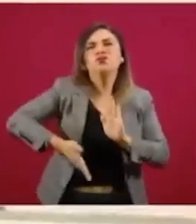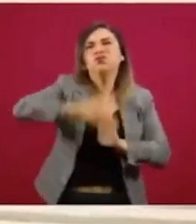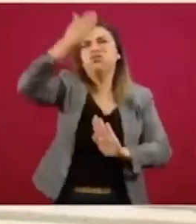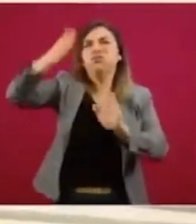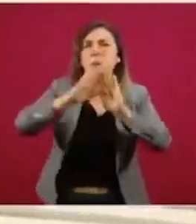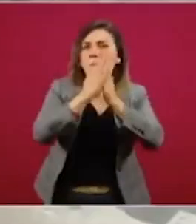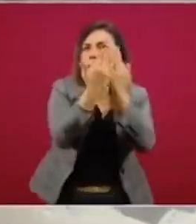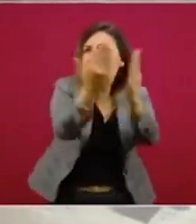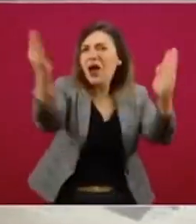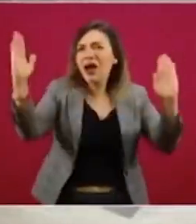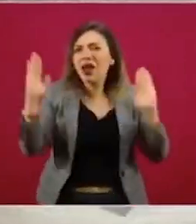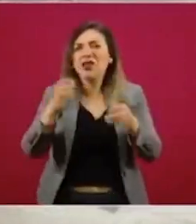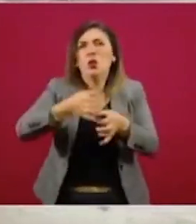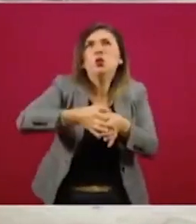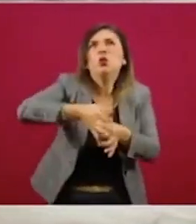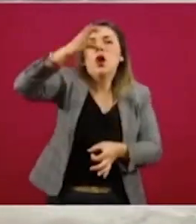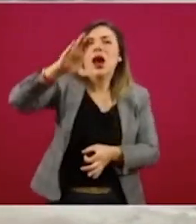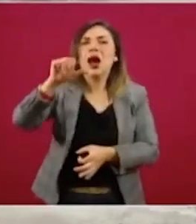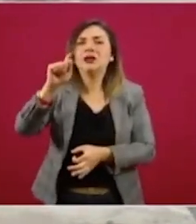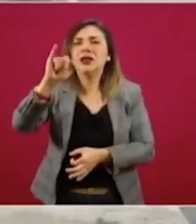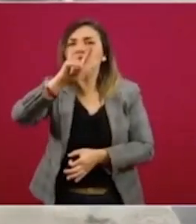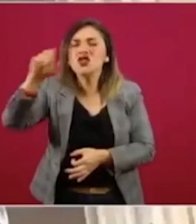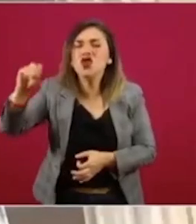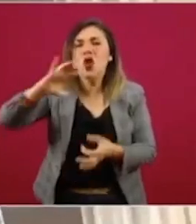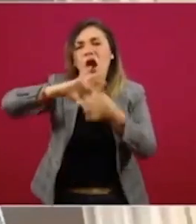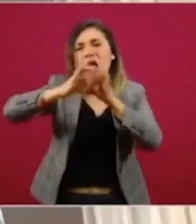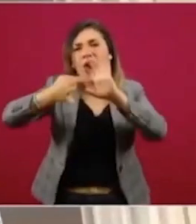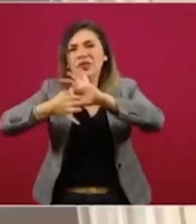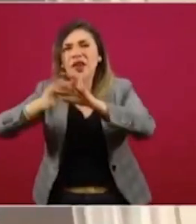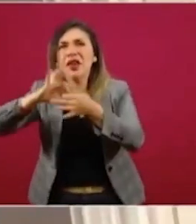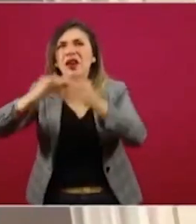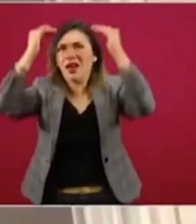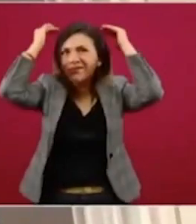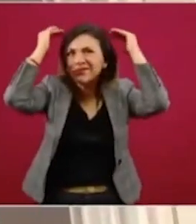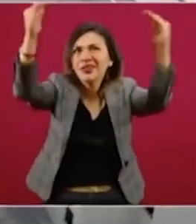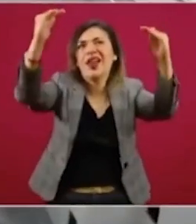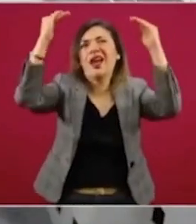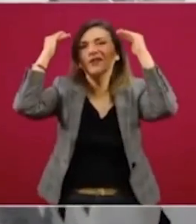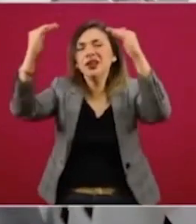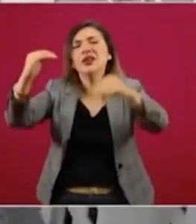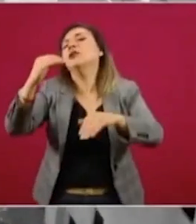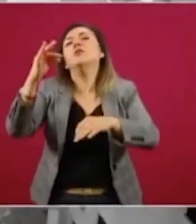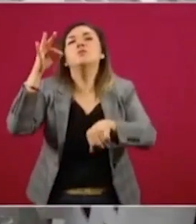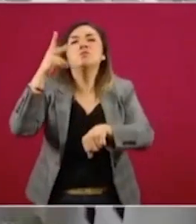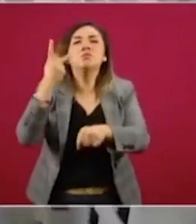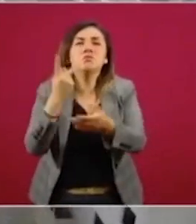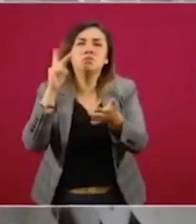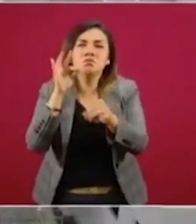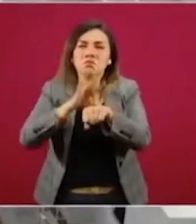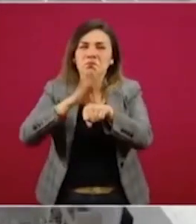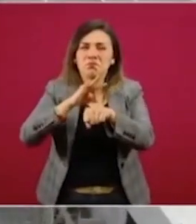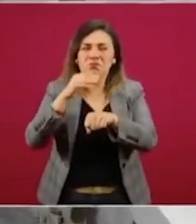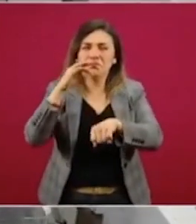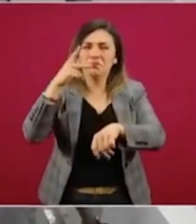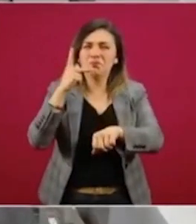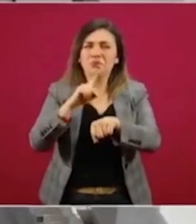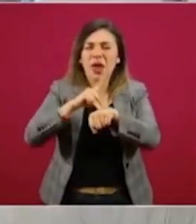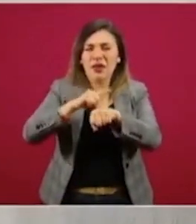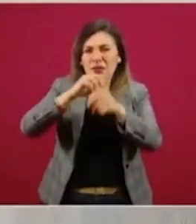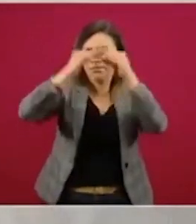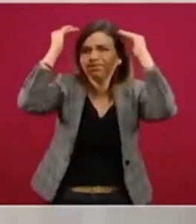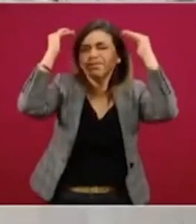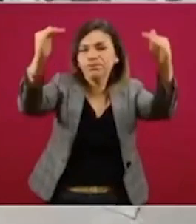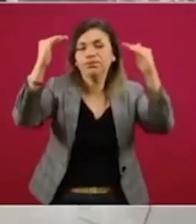de muro, castillos, cadenas, traves, muros y losas de concreto armado, así como la instalación de ductería